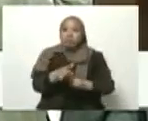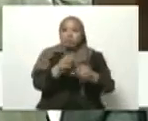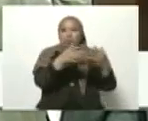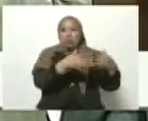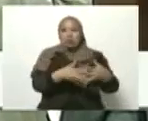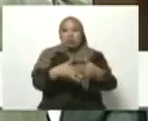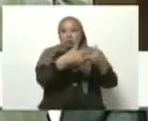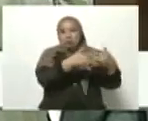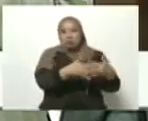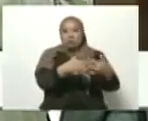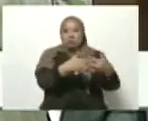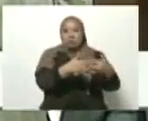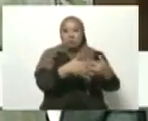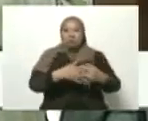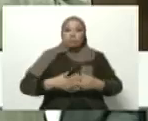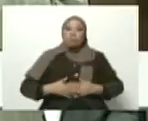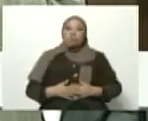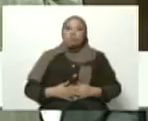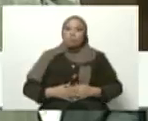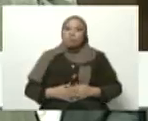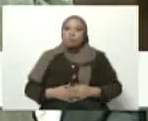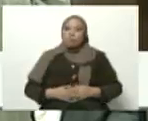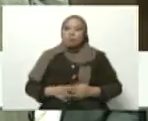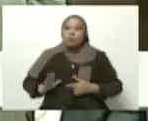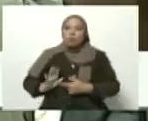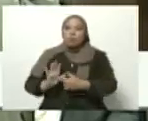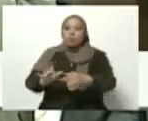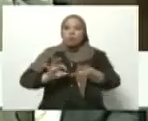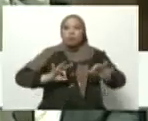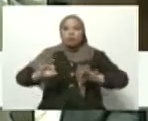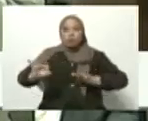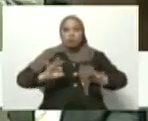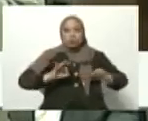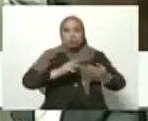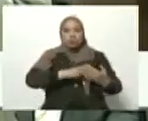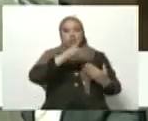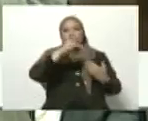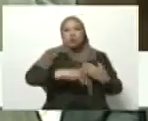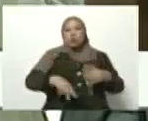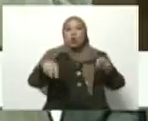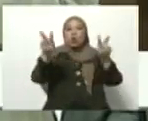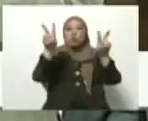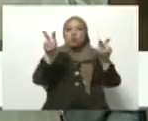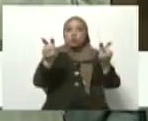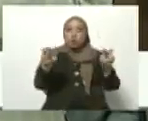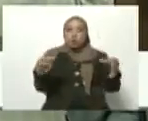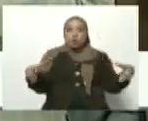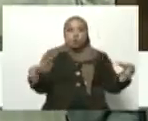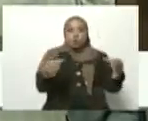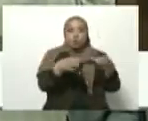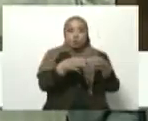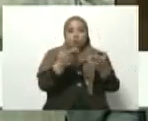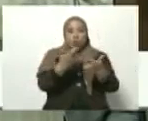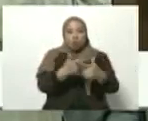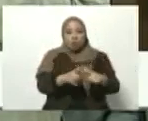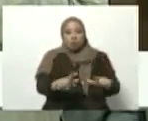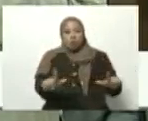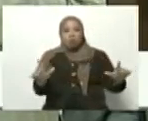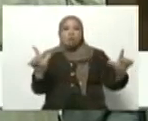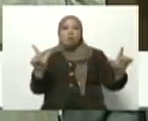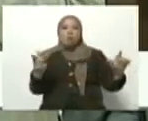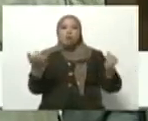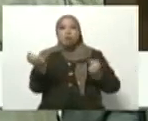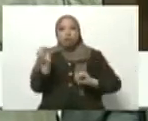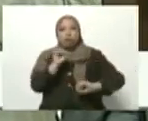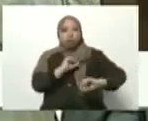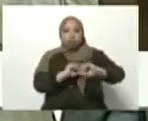los poderosos. Y ha presentado una propuesta de la conformación de un nuevo bloque libre de medidas